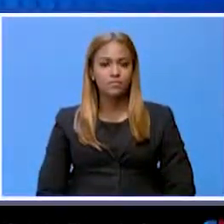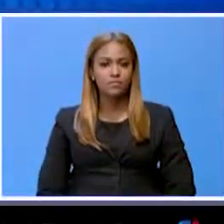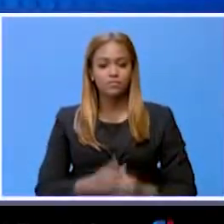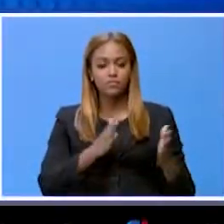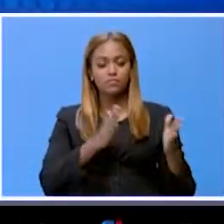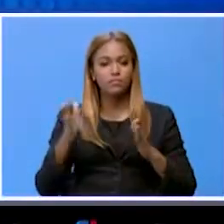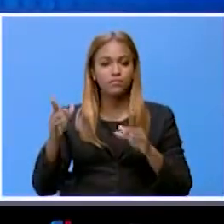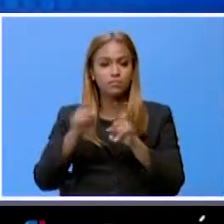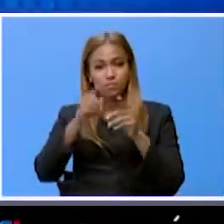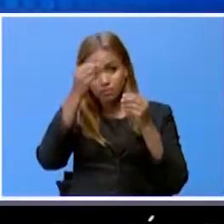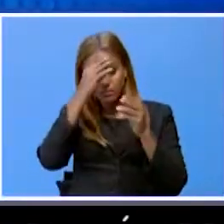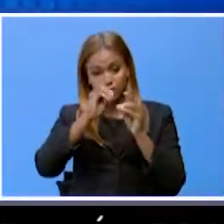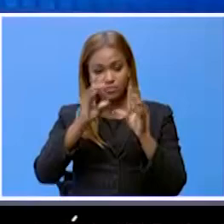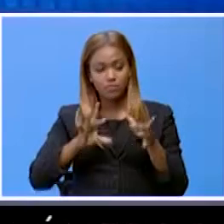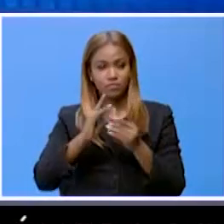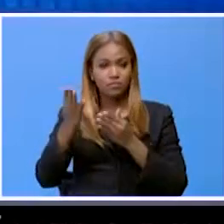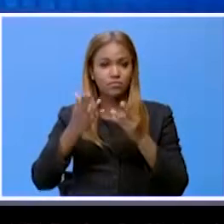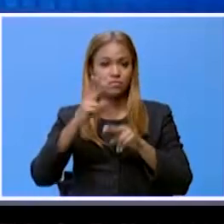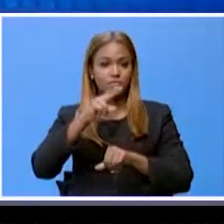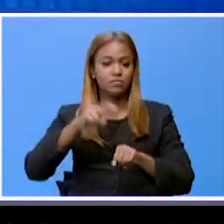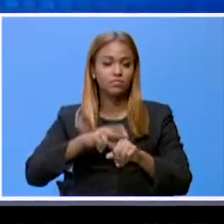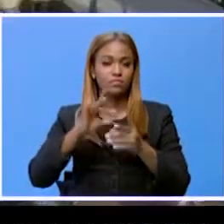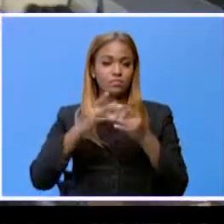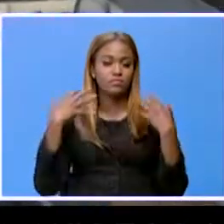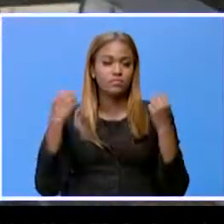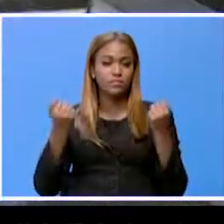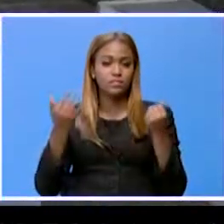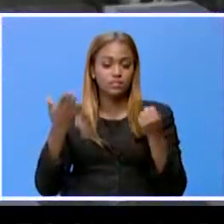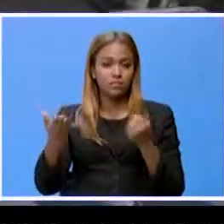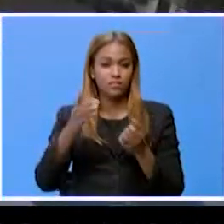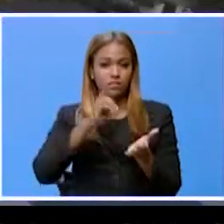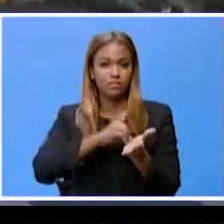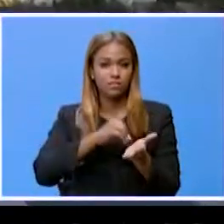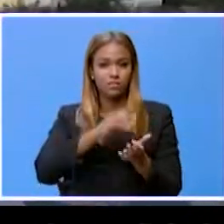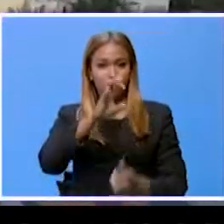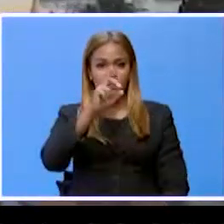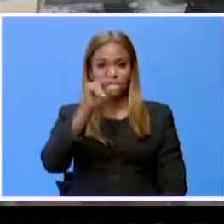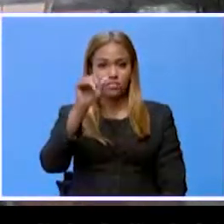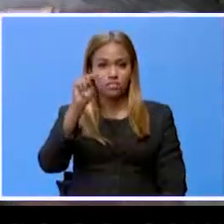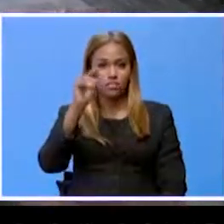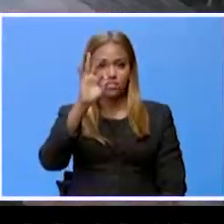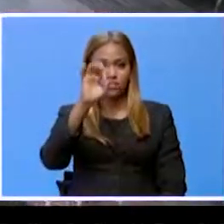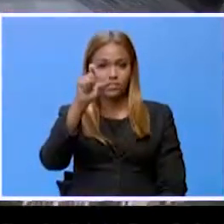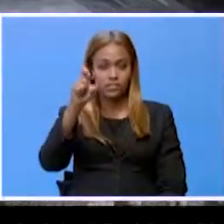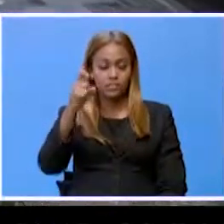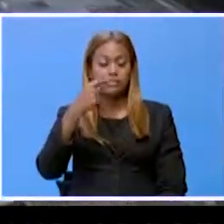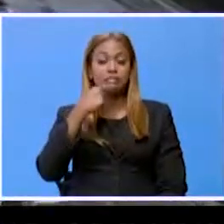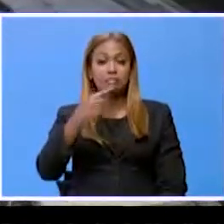Por otro lado, les contamos que el director del Servicio Regional de Salud Metropolitano, doctor Edison Félix Félix,